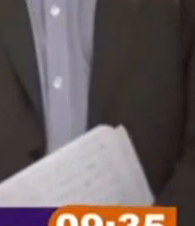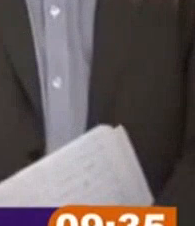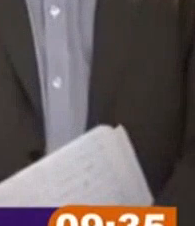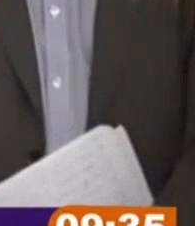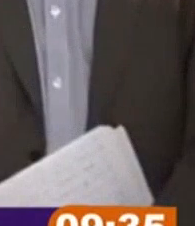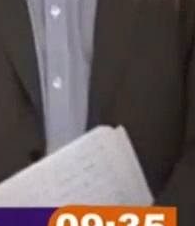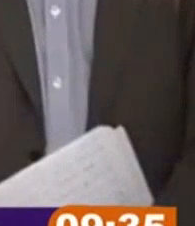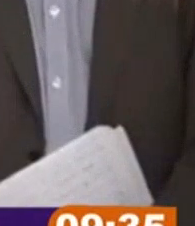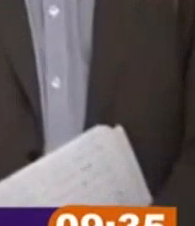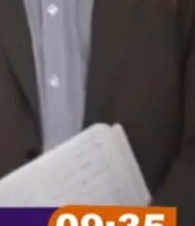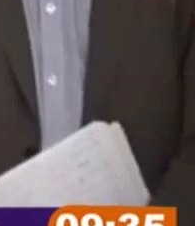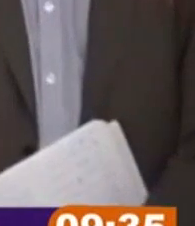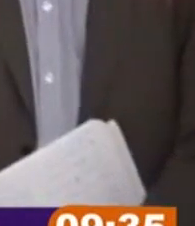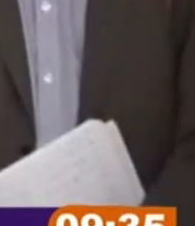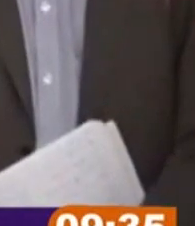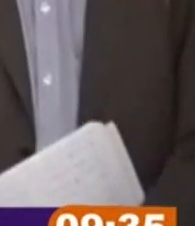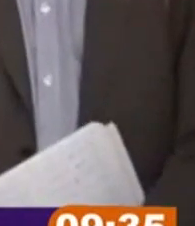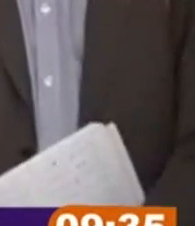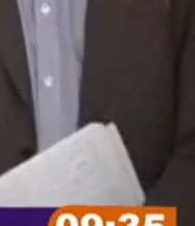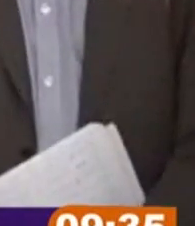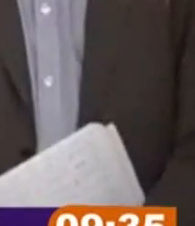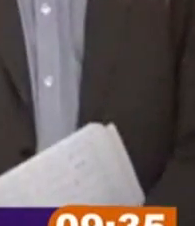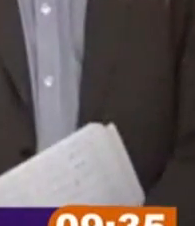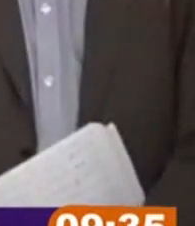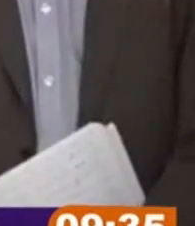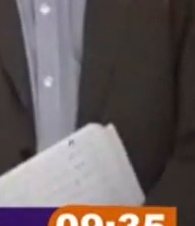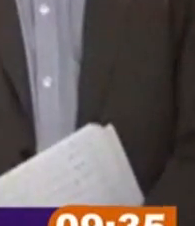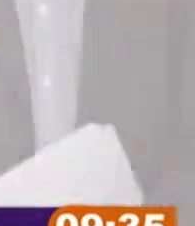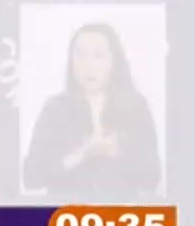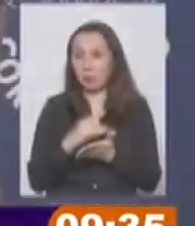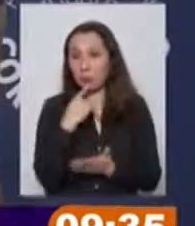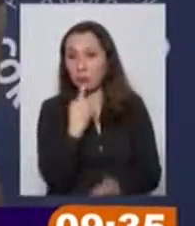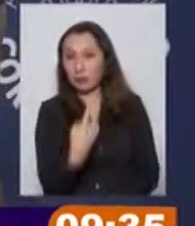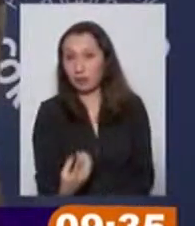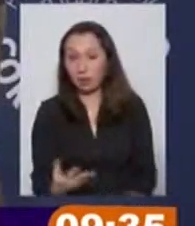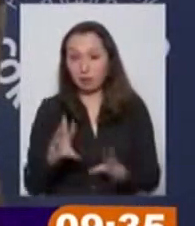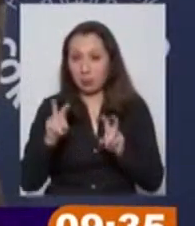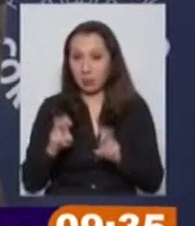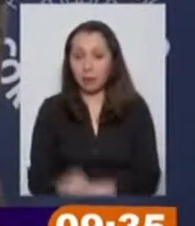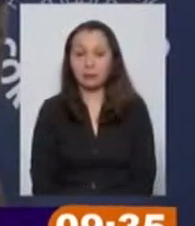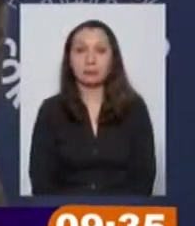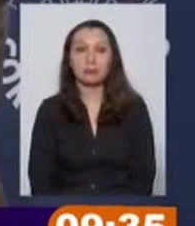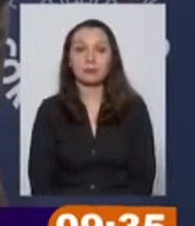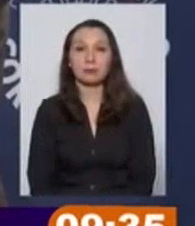fiel a su estilo, también causando controversia en la opinión pública.